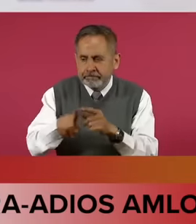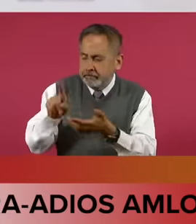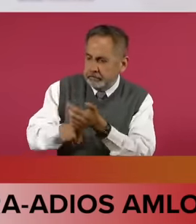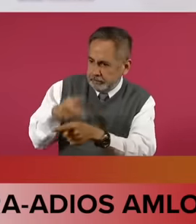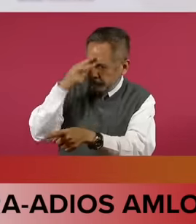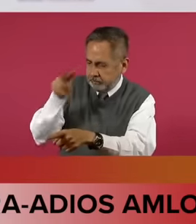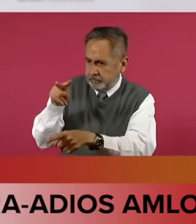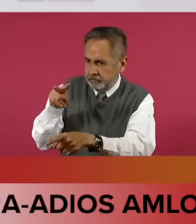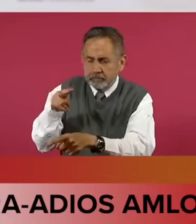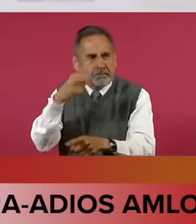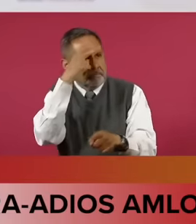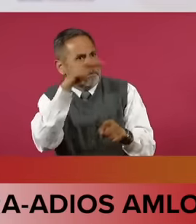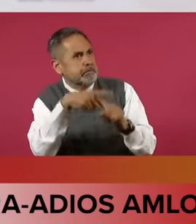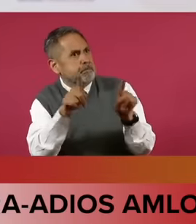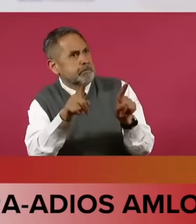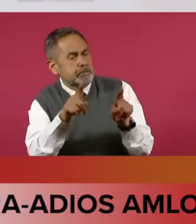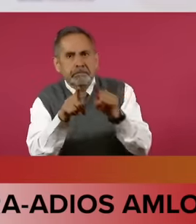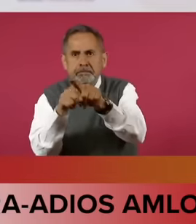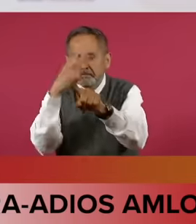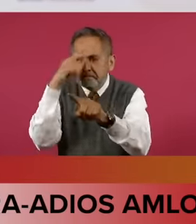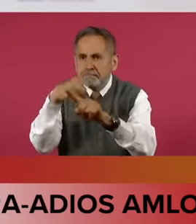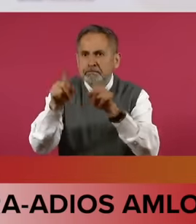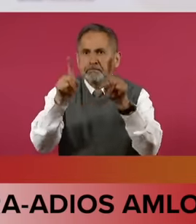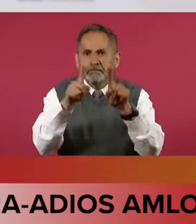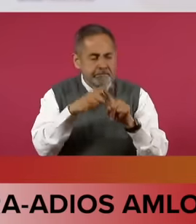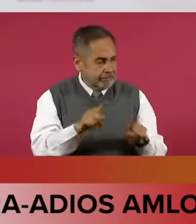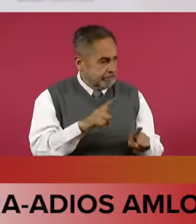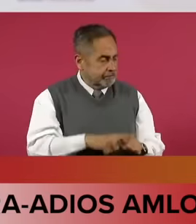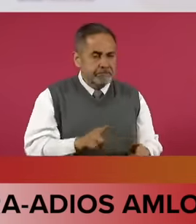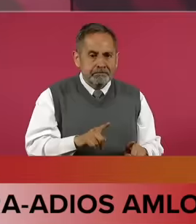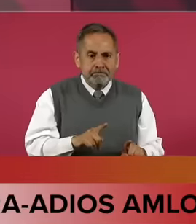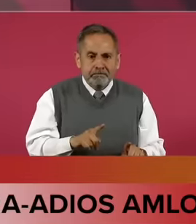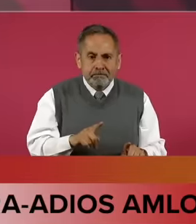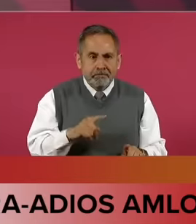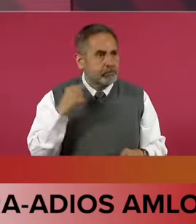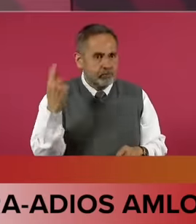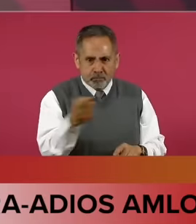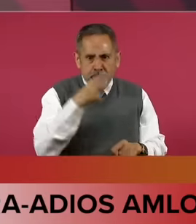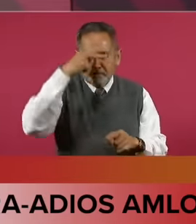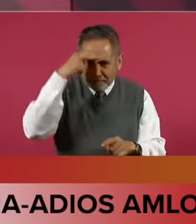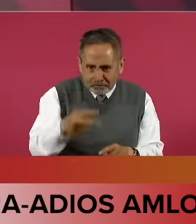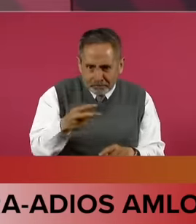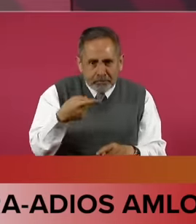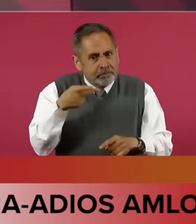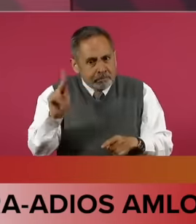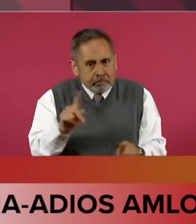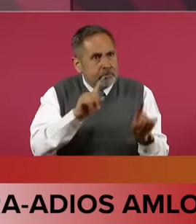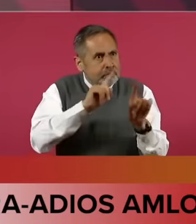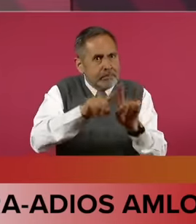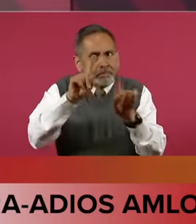somos, porque México es un mosaico cultural.